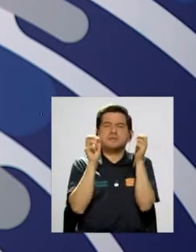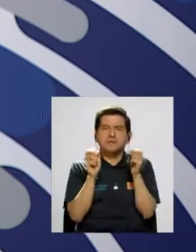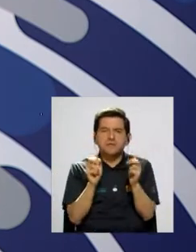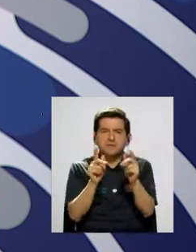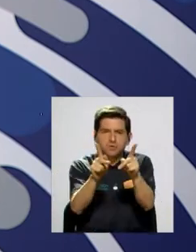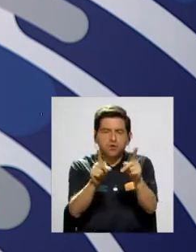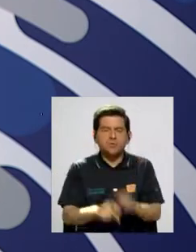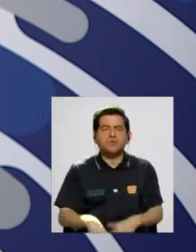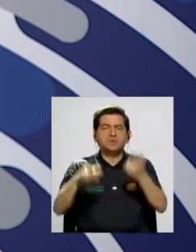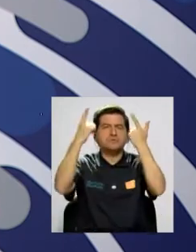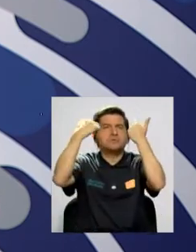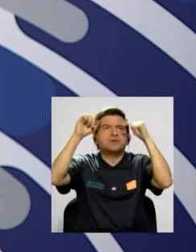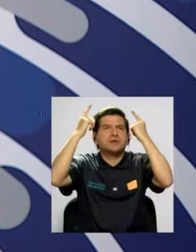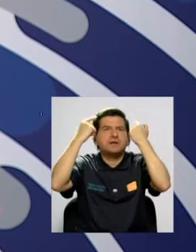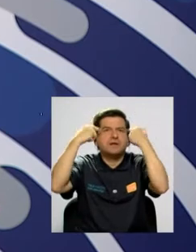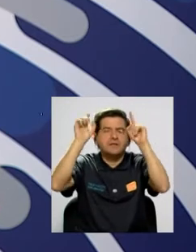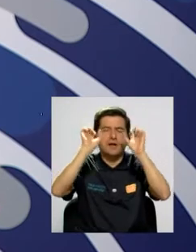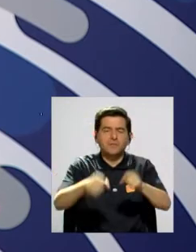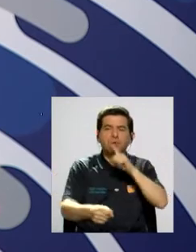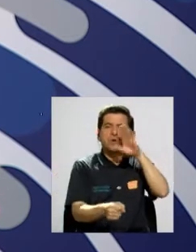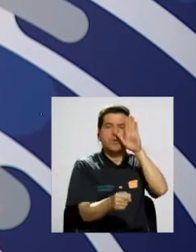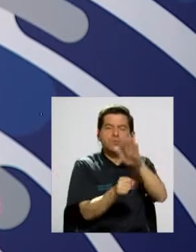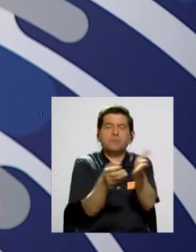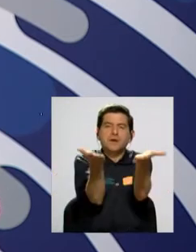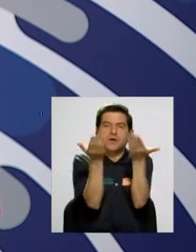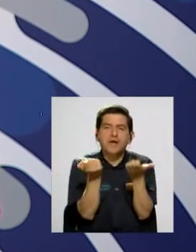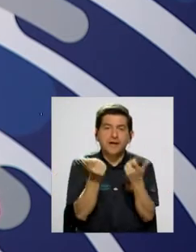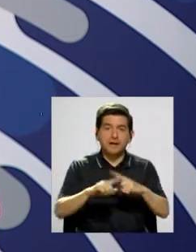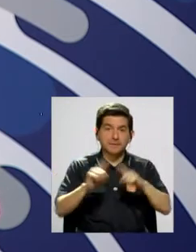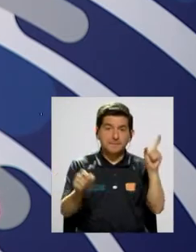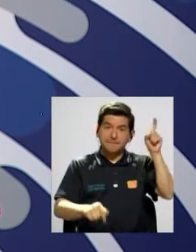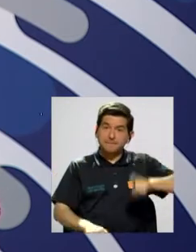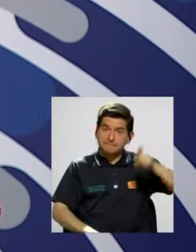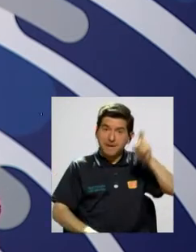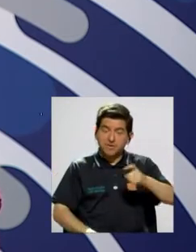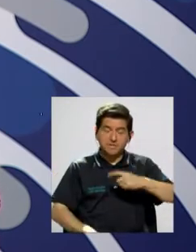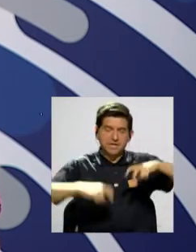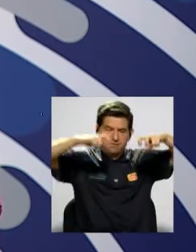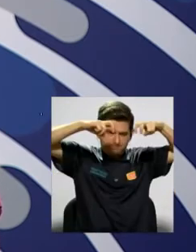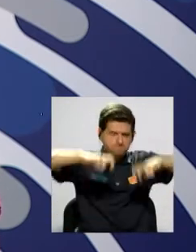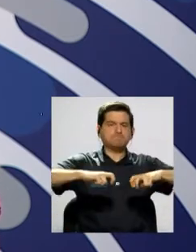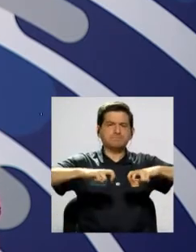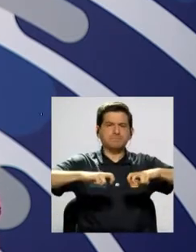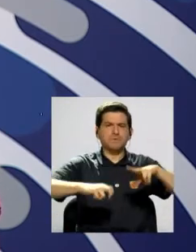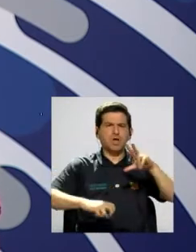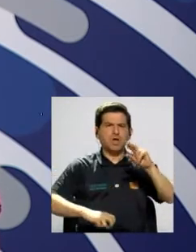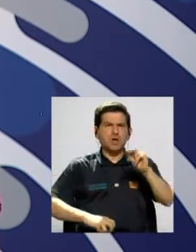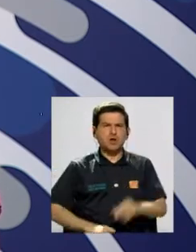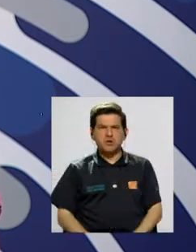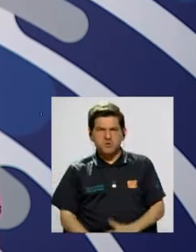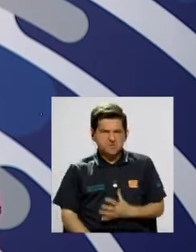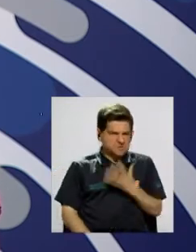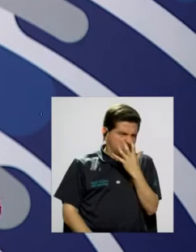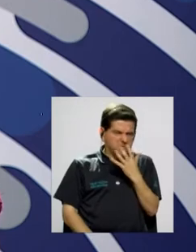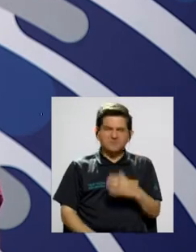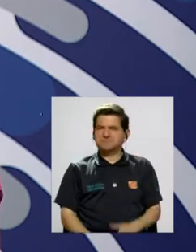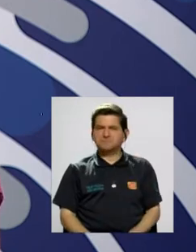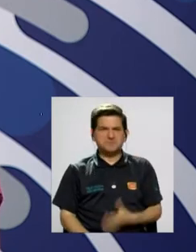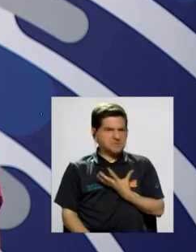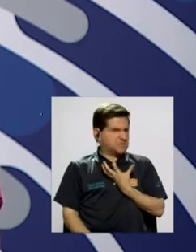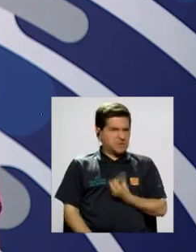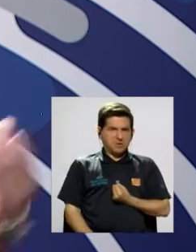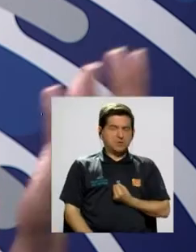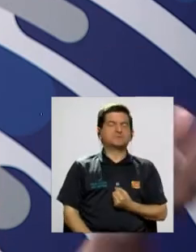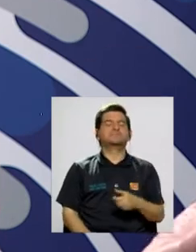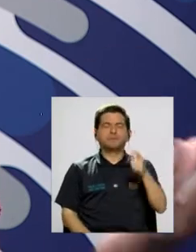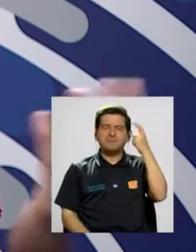de manera más eficiente llegar a eso que queremos. Pero necesitamos sentarnos sin mezquindades, sin egoísmos, a